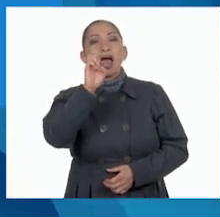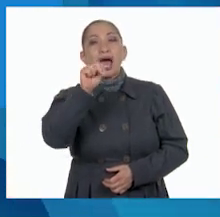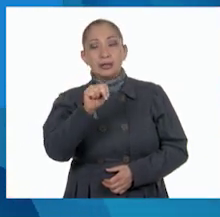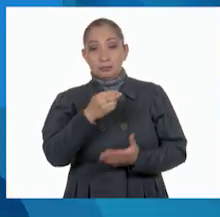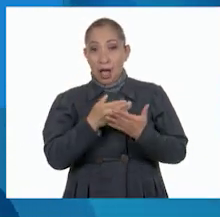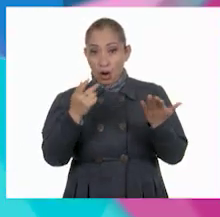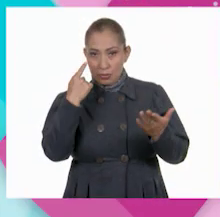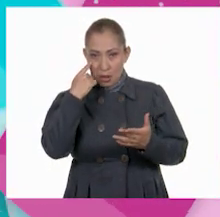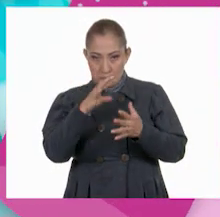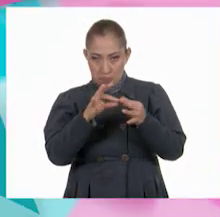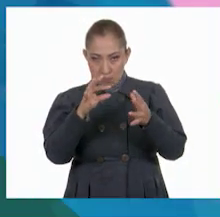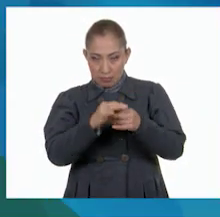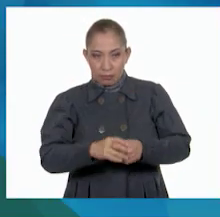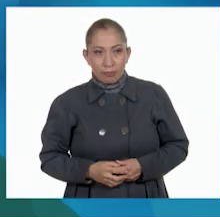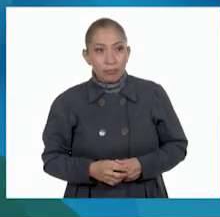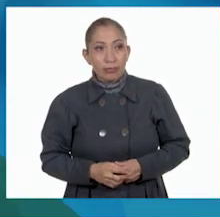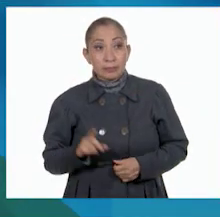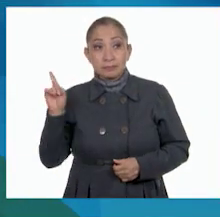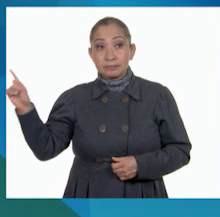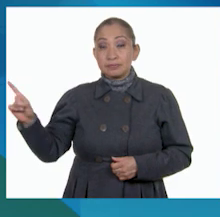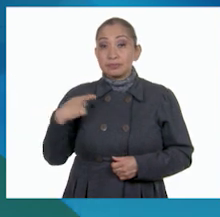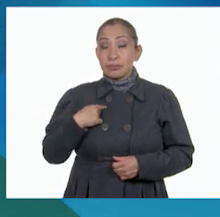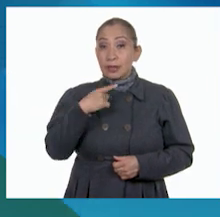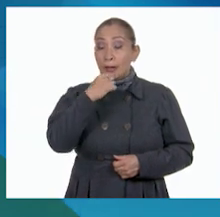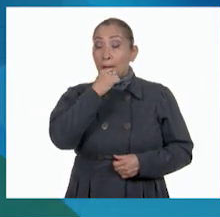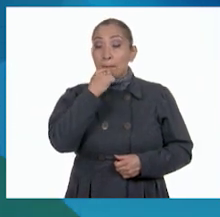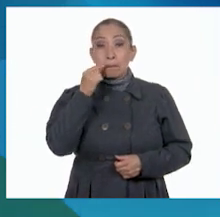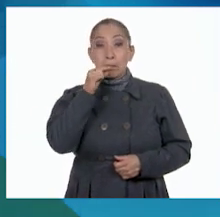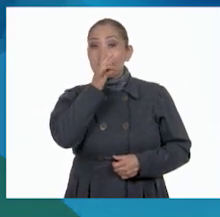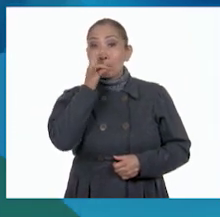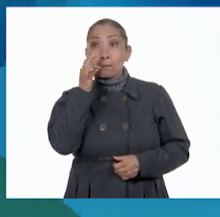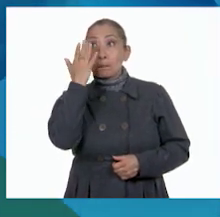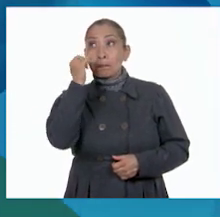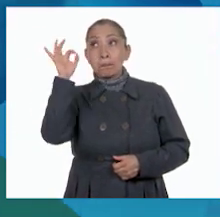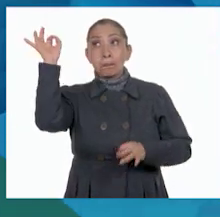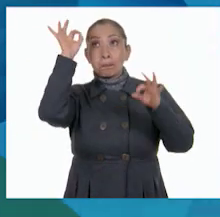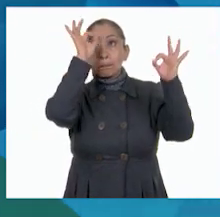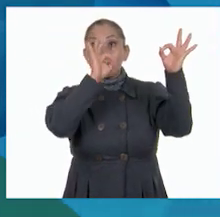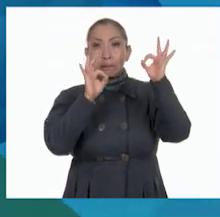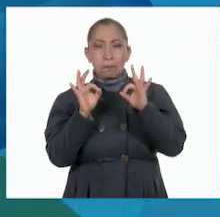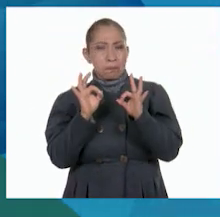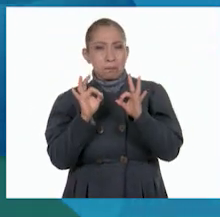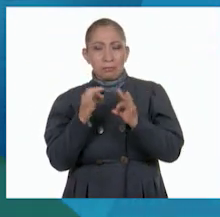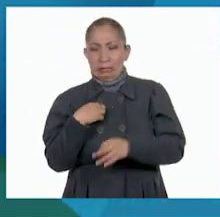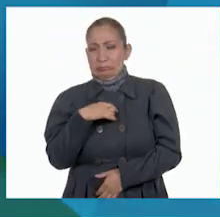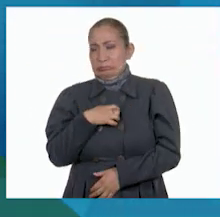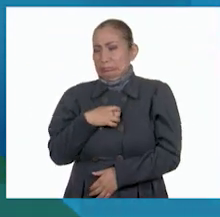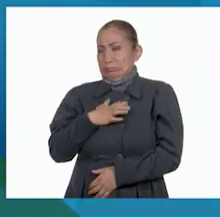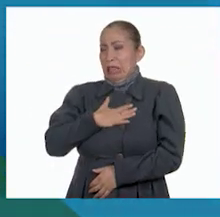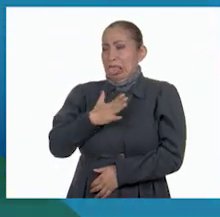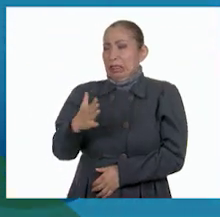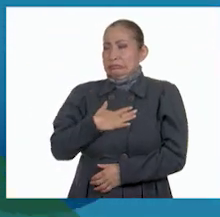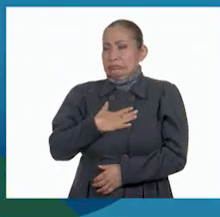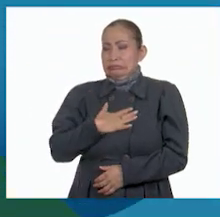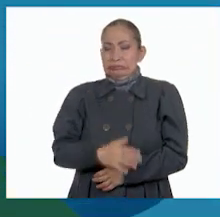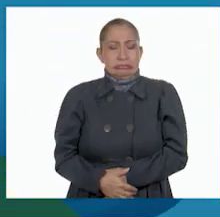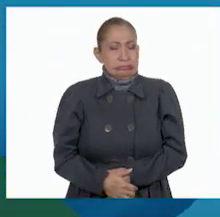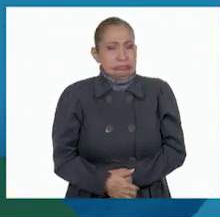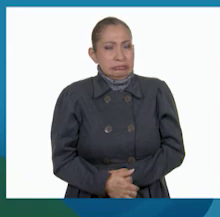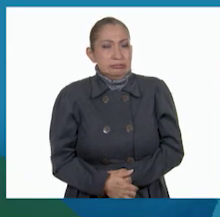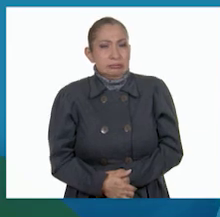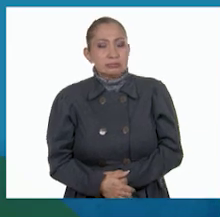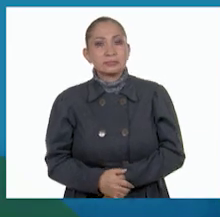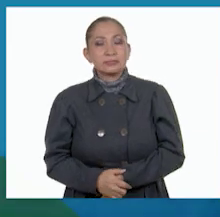el siguiente refrán. En boca cerrada no entran moscas. ¡Fúchila! ¡Guácala! Sí,